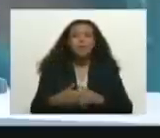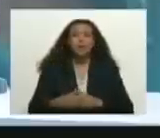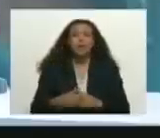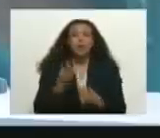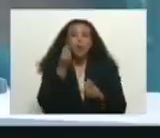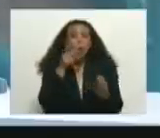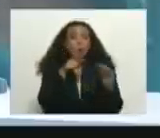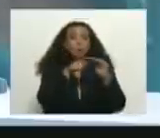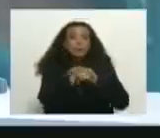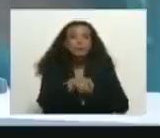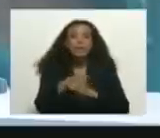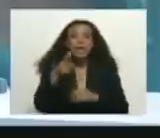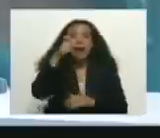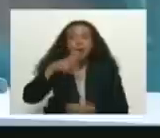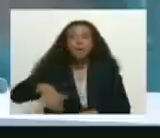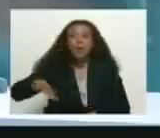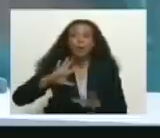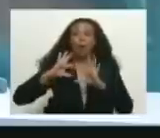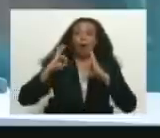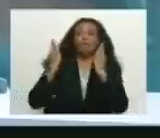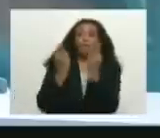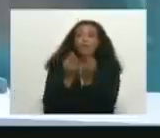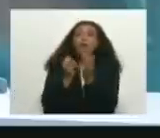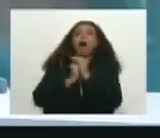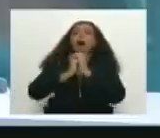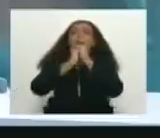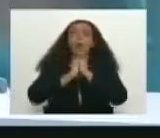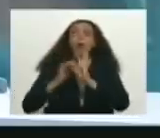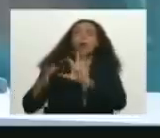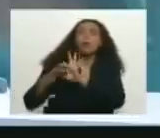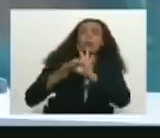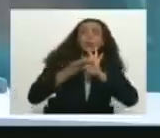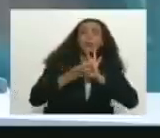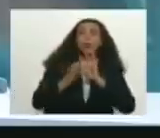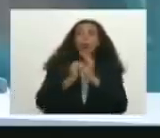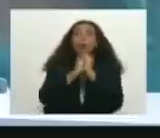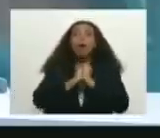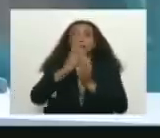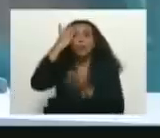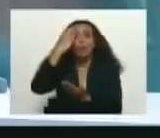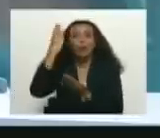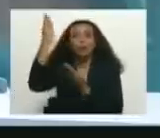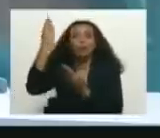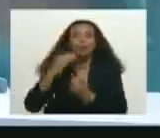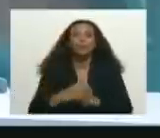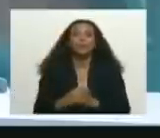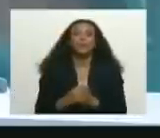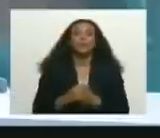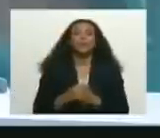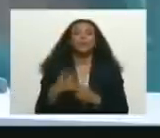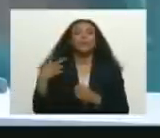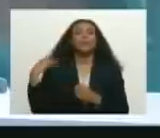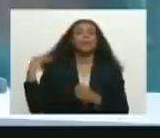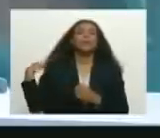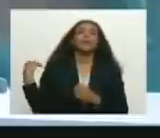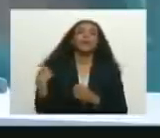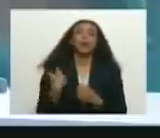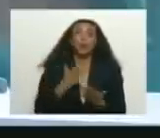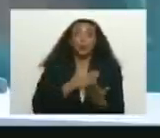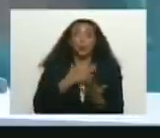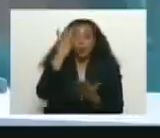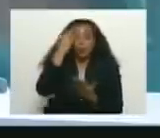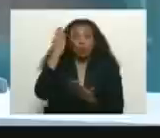cómo llega ahí el pueblo, la familia, a orar, a unirse en oración por el Creador, por nuestro